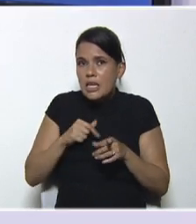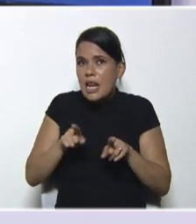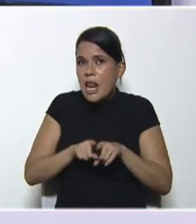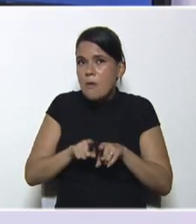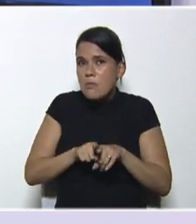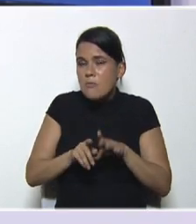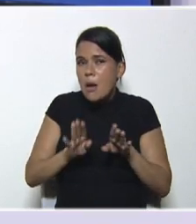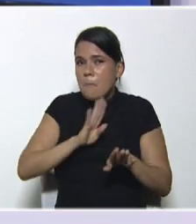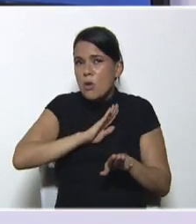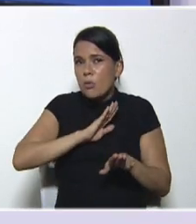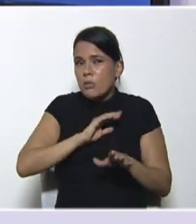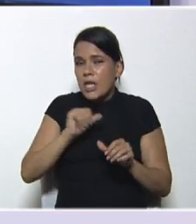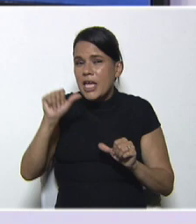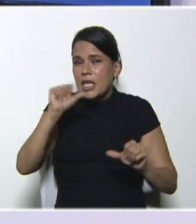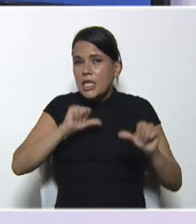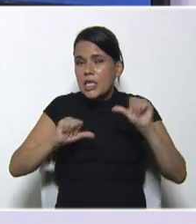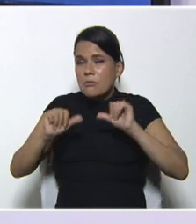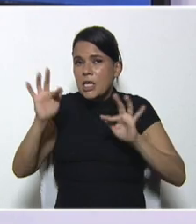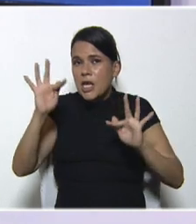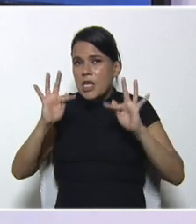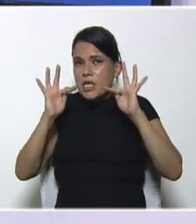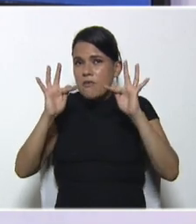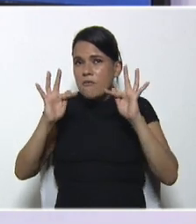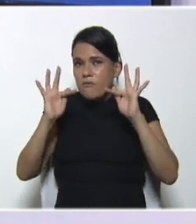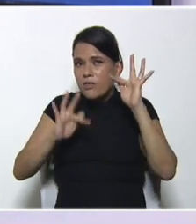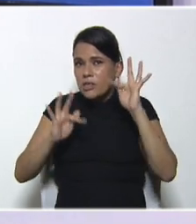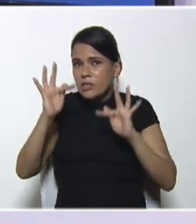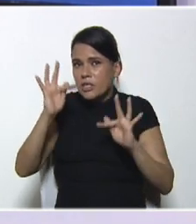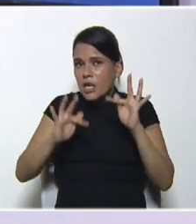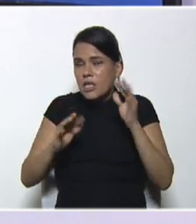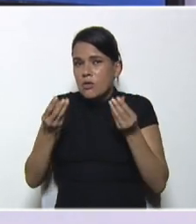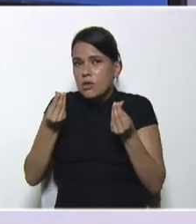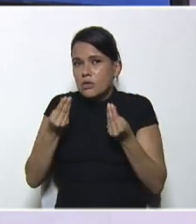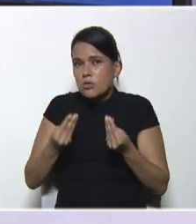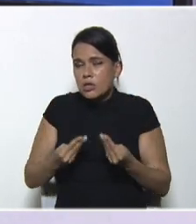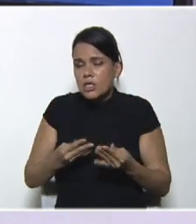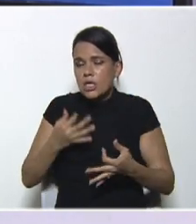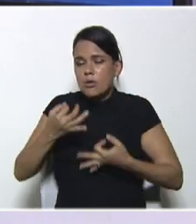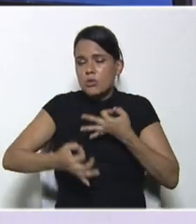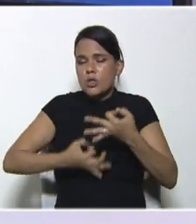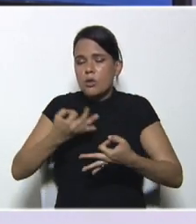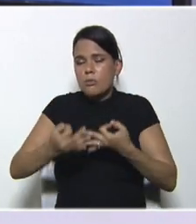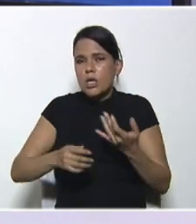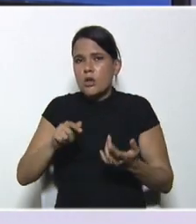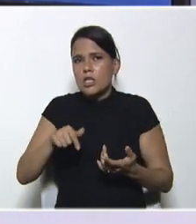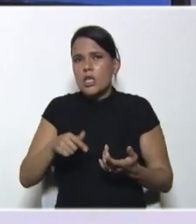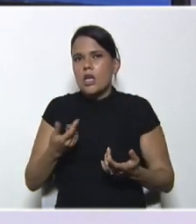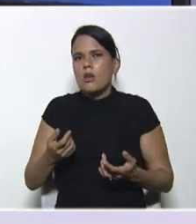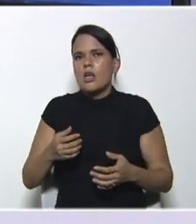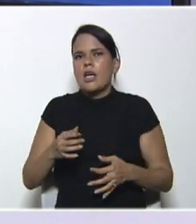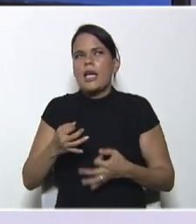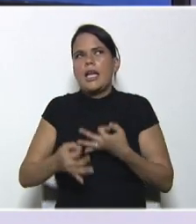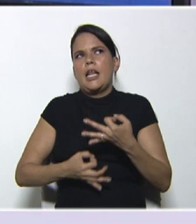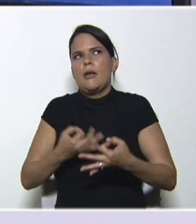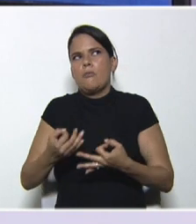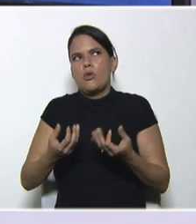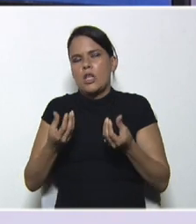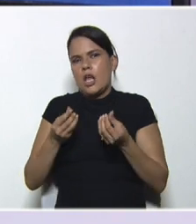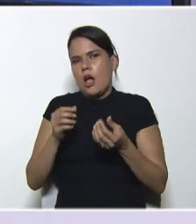químicas y físicas de una sustancia, como se le acaba de explicar ahorita con el ejemplo de las partículas de las